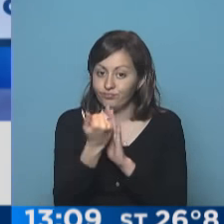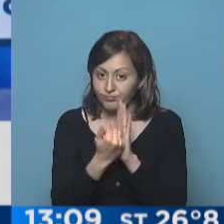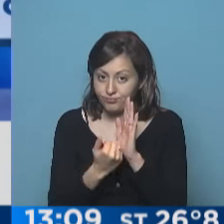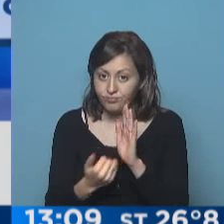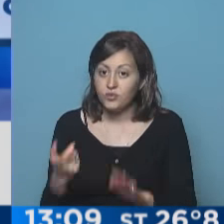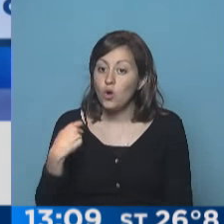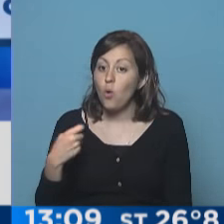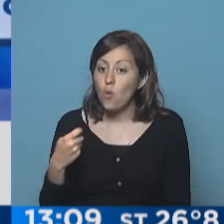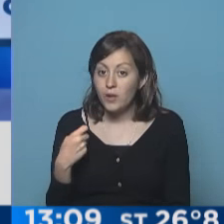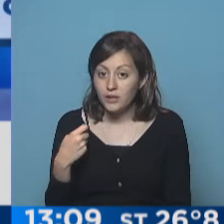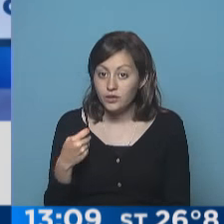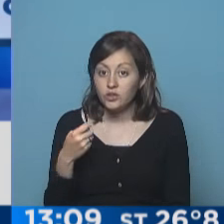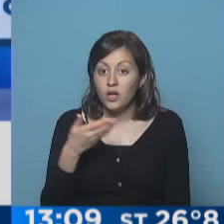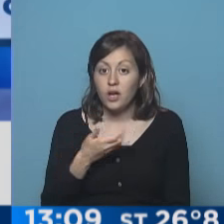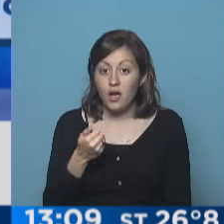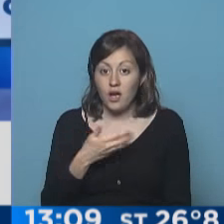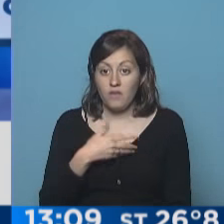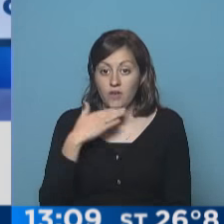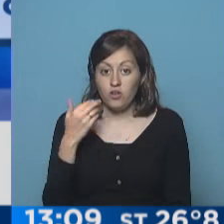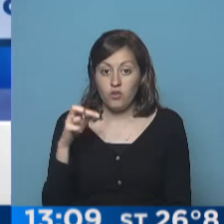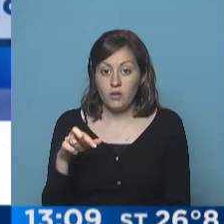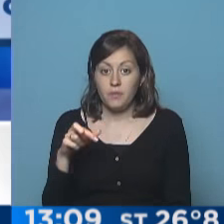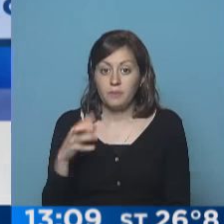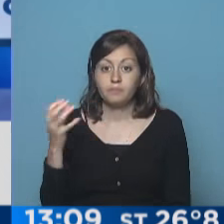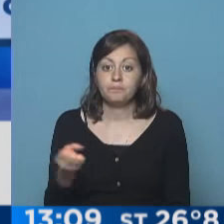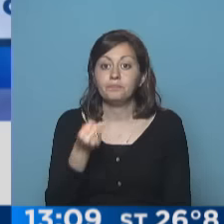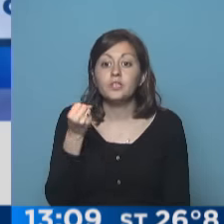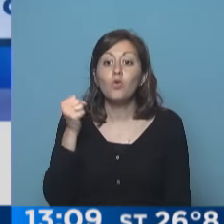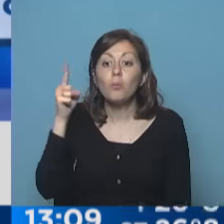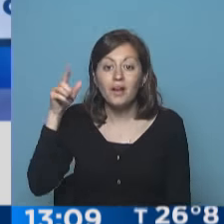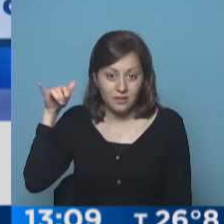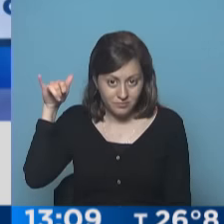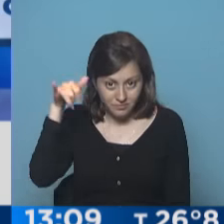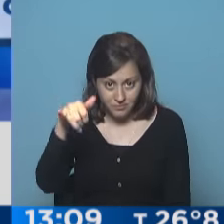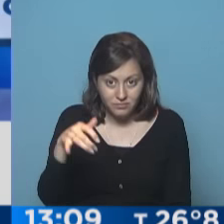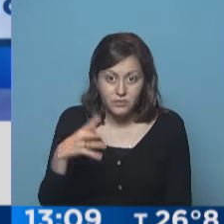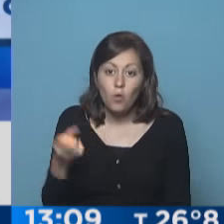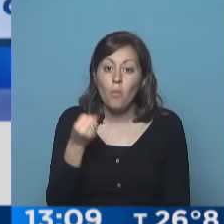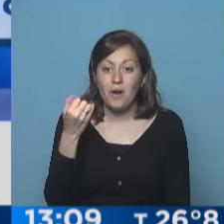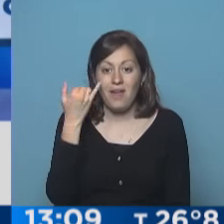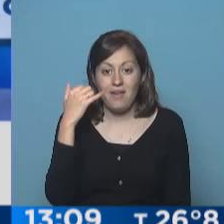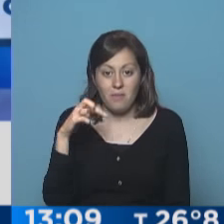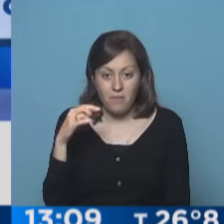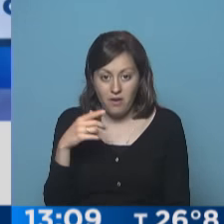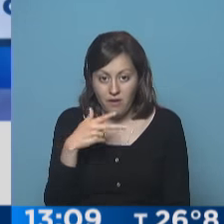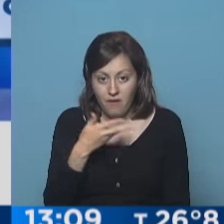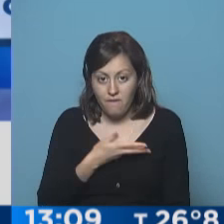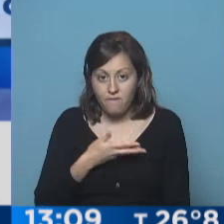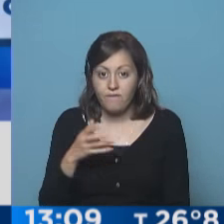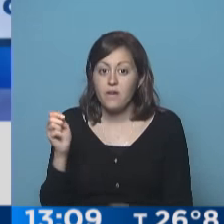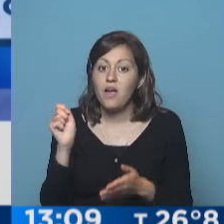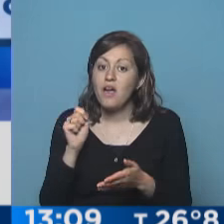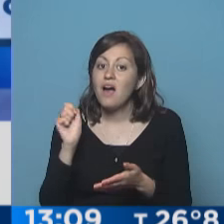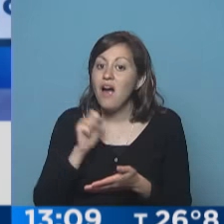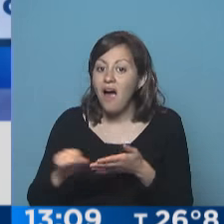fondos de jubilatorios de las afjp la recuperación de aerolíneas argentinas la recuperación de ipf la carta orgánica del Banco Central la ley de